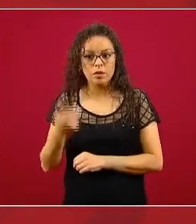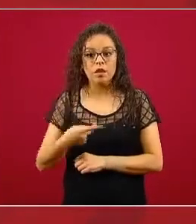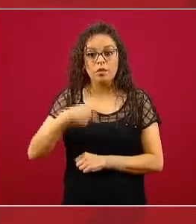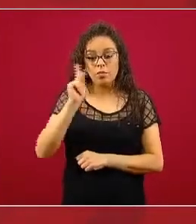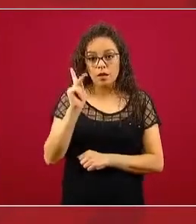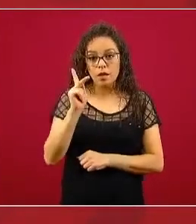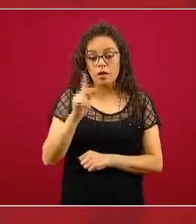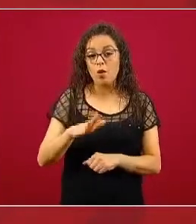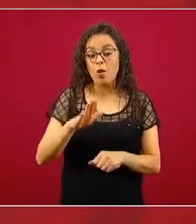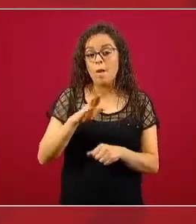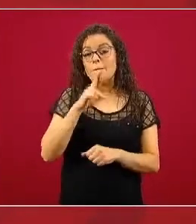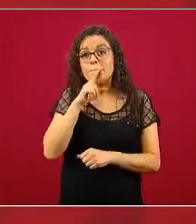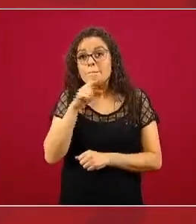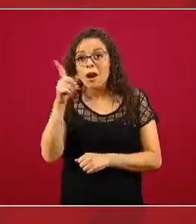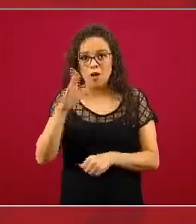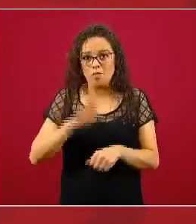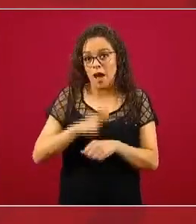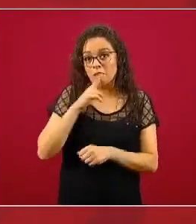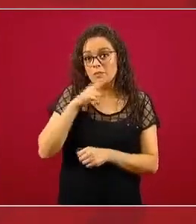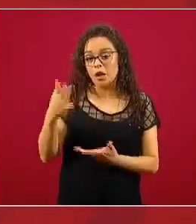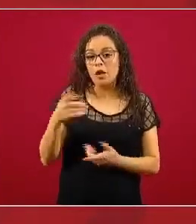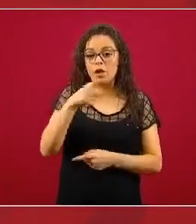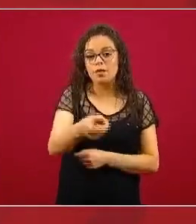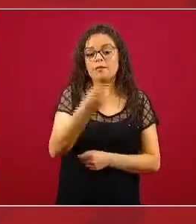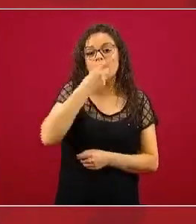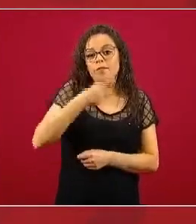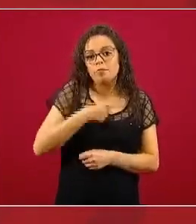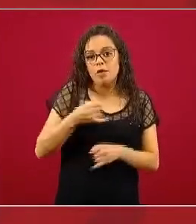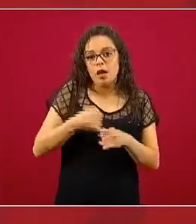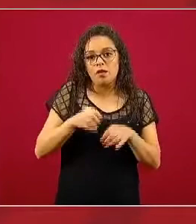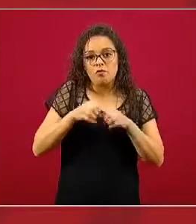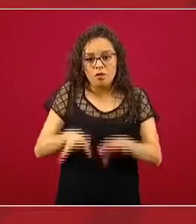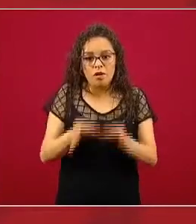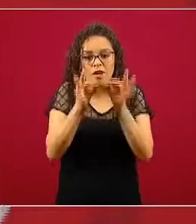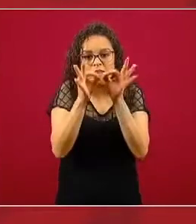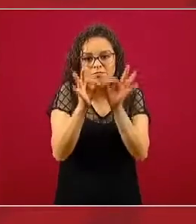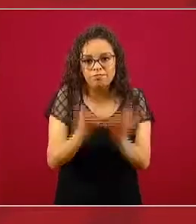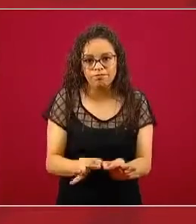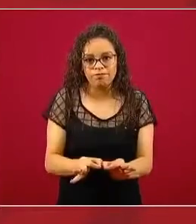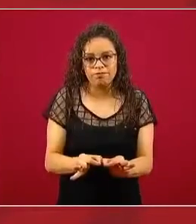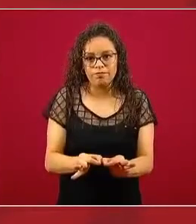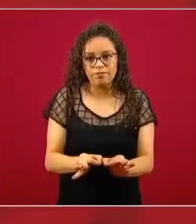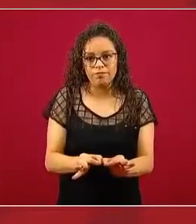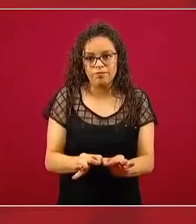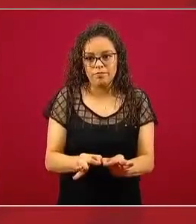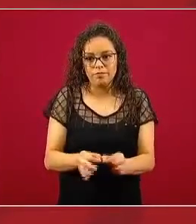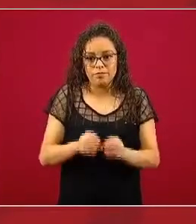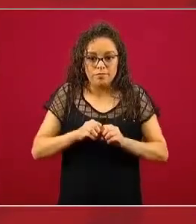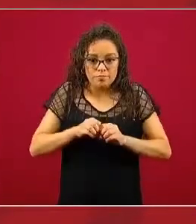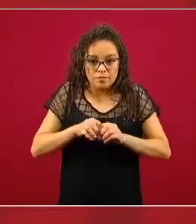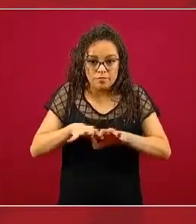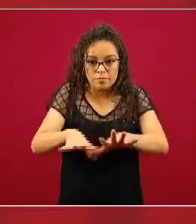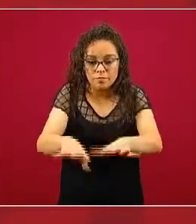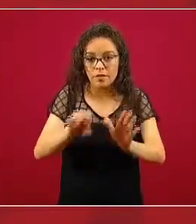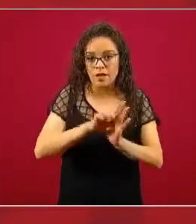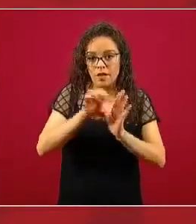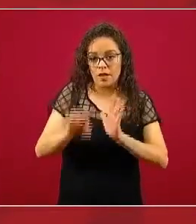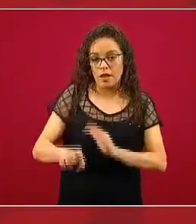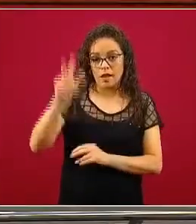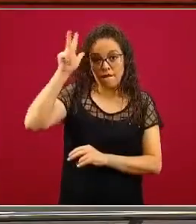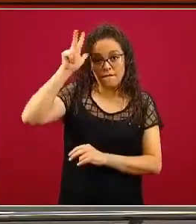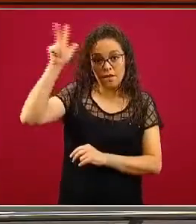concreta. Entonces, nuestra información es que se ha repartido en todo el sistema. Por ejemplo, Venados es parte del